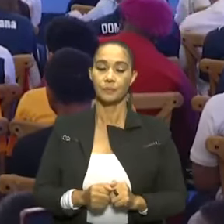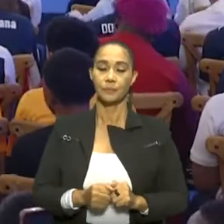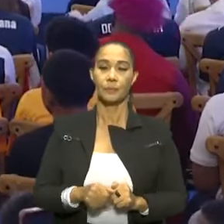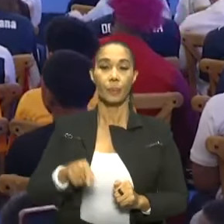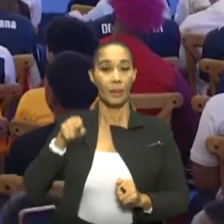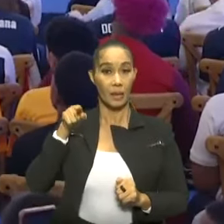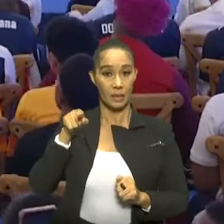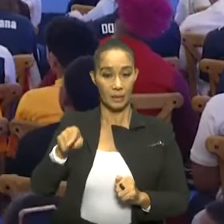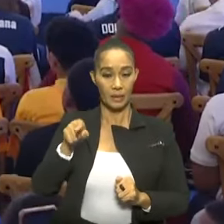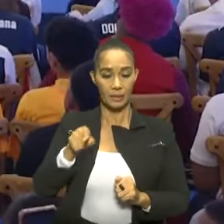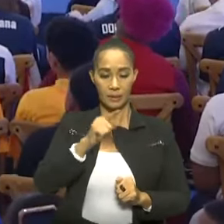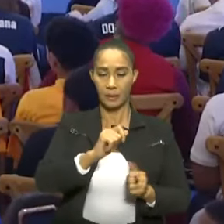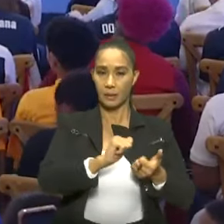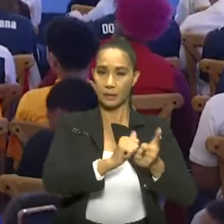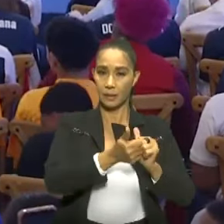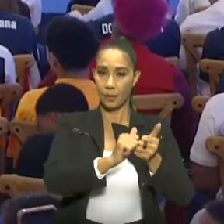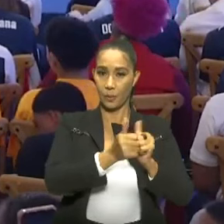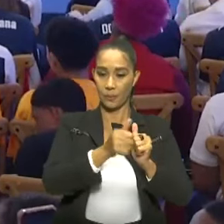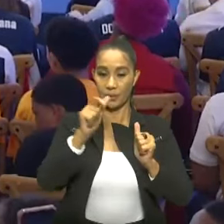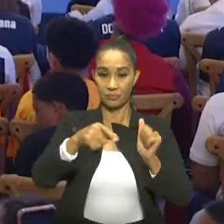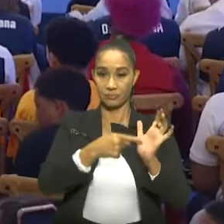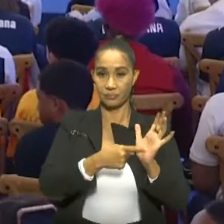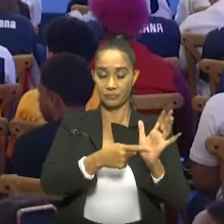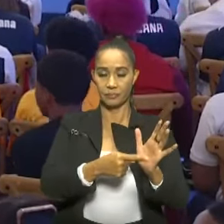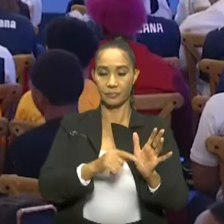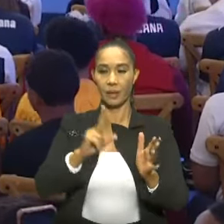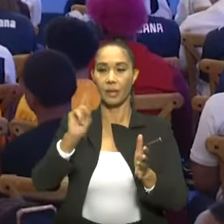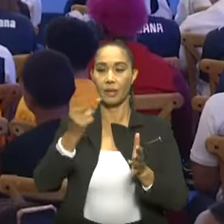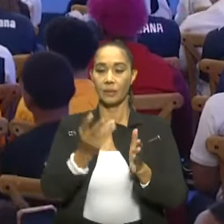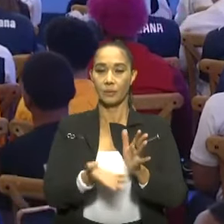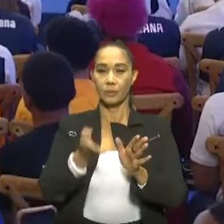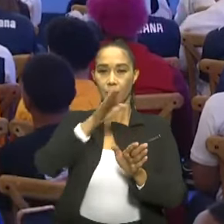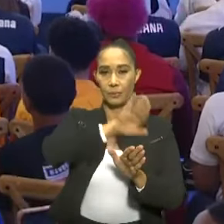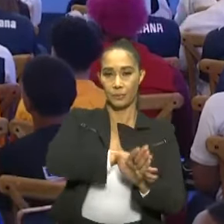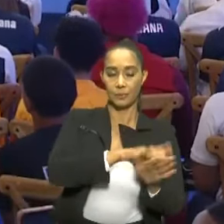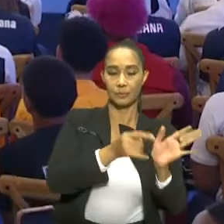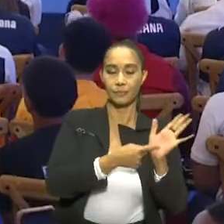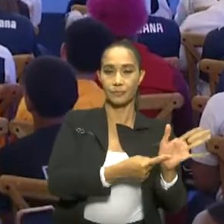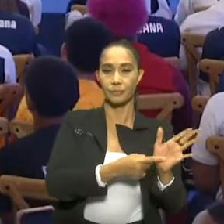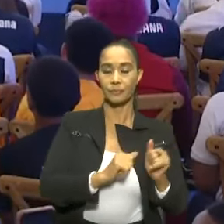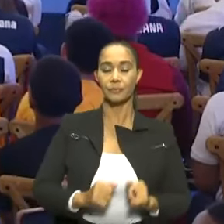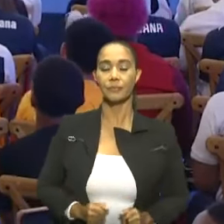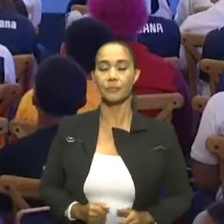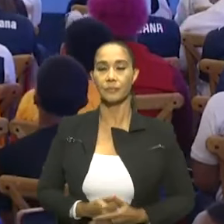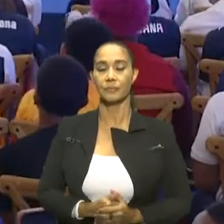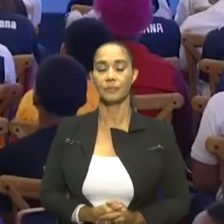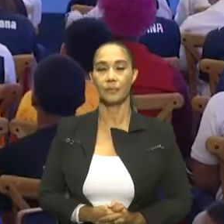es en esta competencia. Si pasamos a la segunda página,